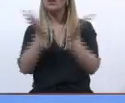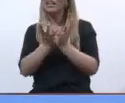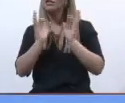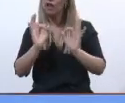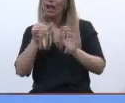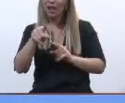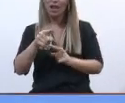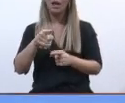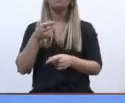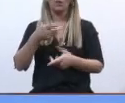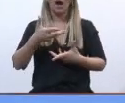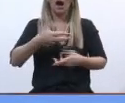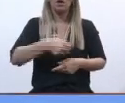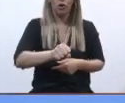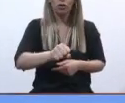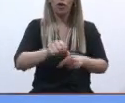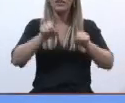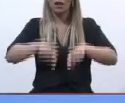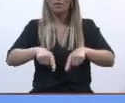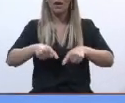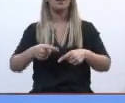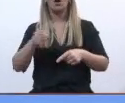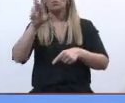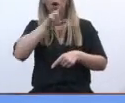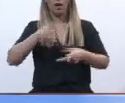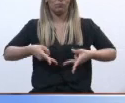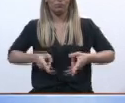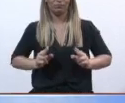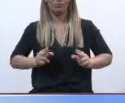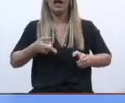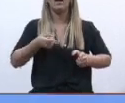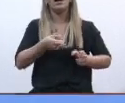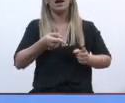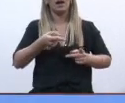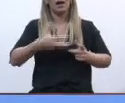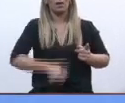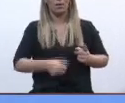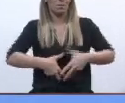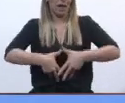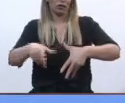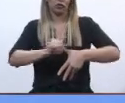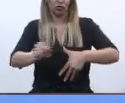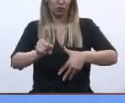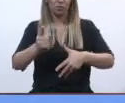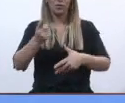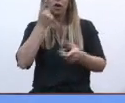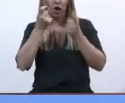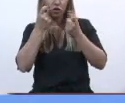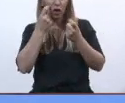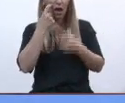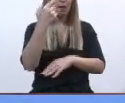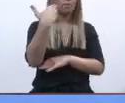aborto y la esterilización, que controla faros y congresos internacionales, foros y